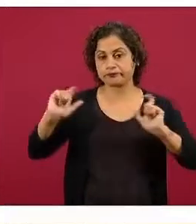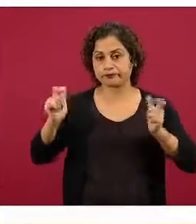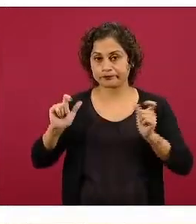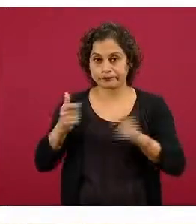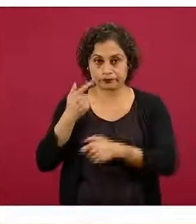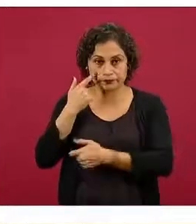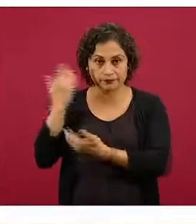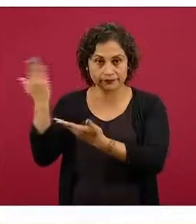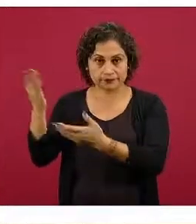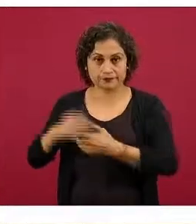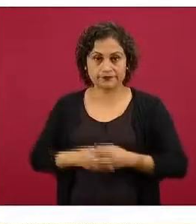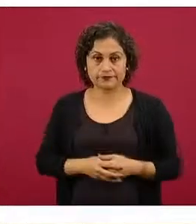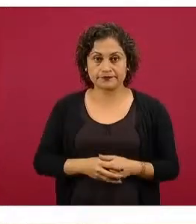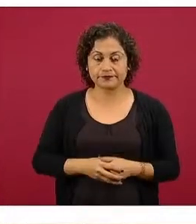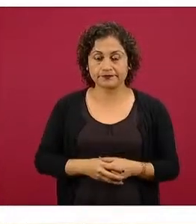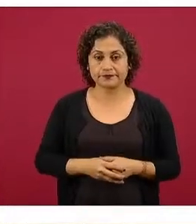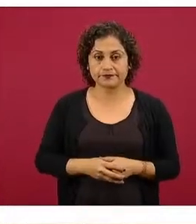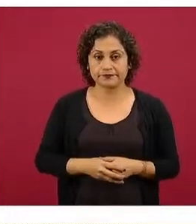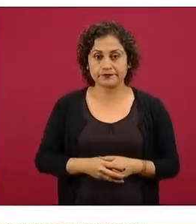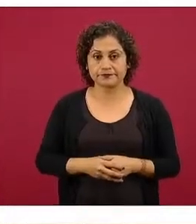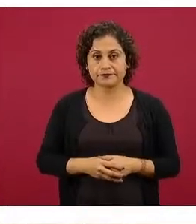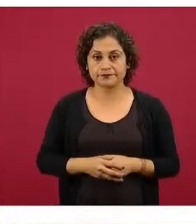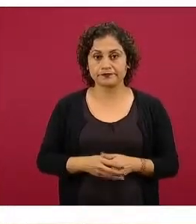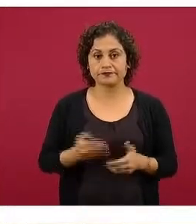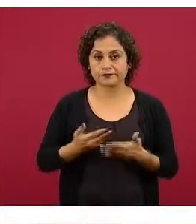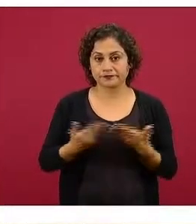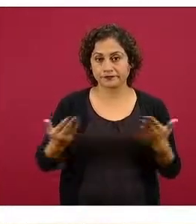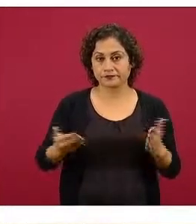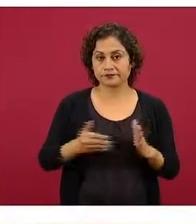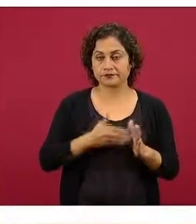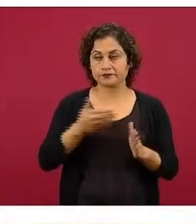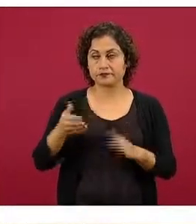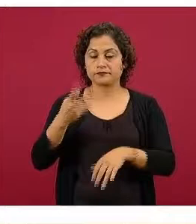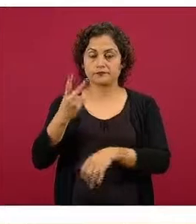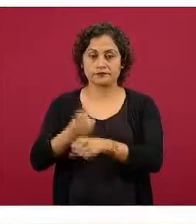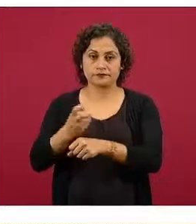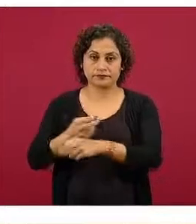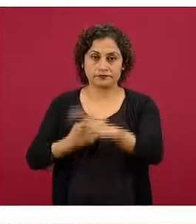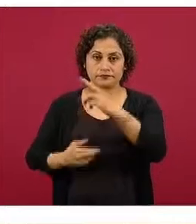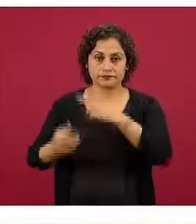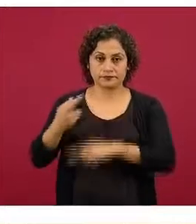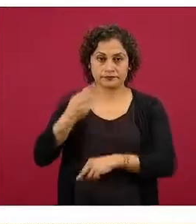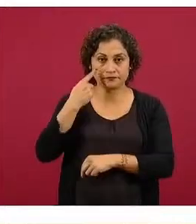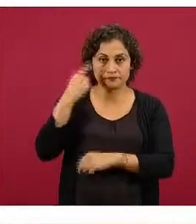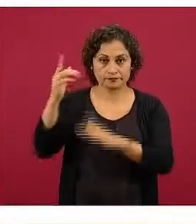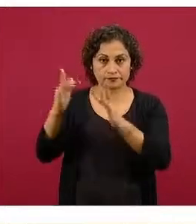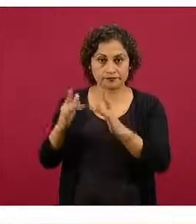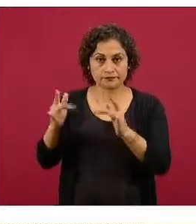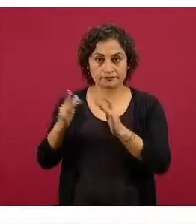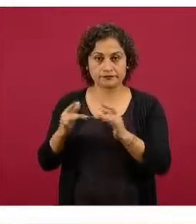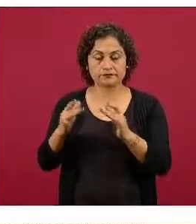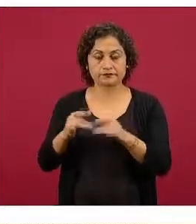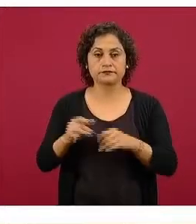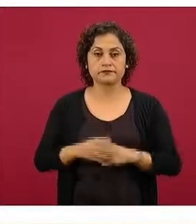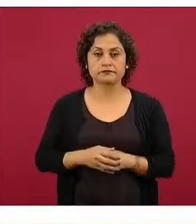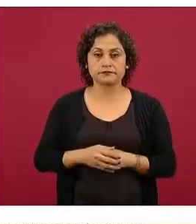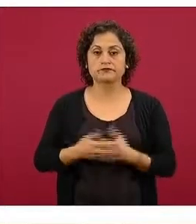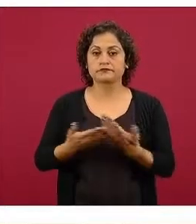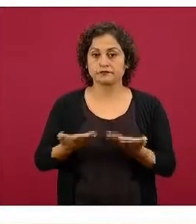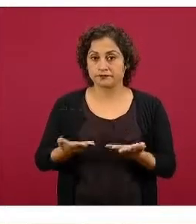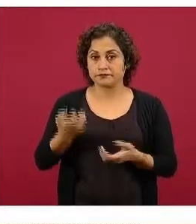curva epidémica para el control de esta segunda ola en Francia, notablemente más importante